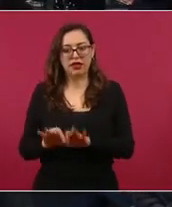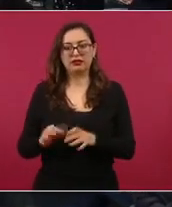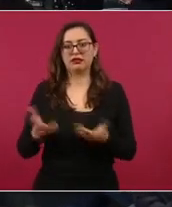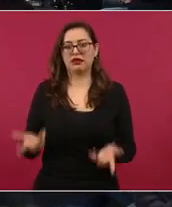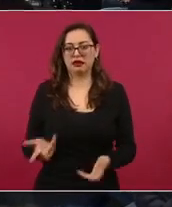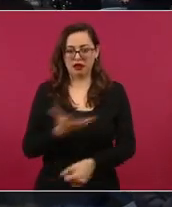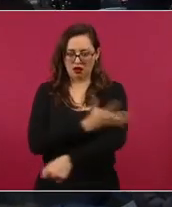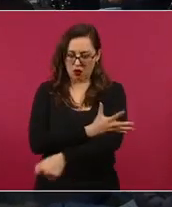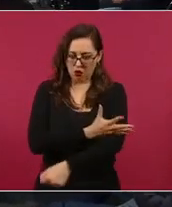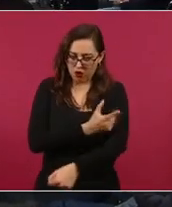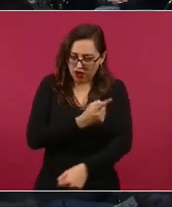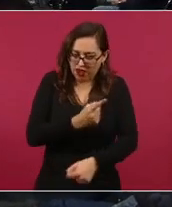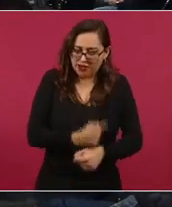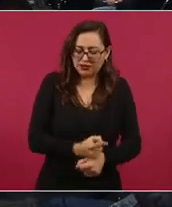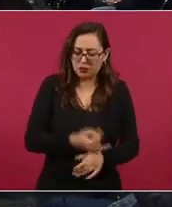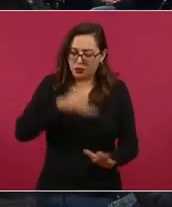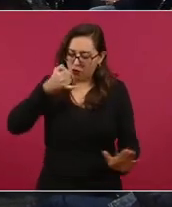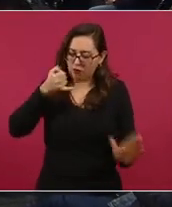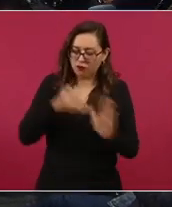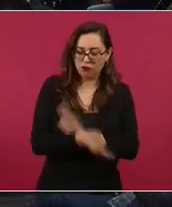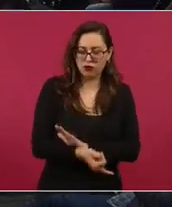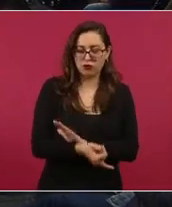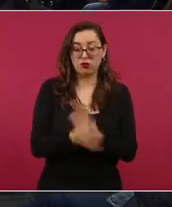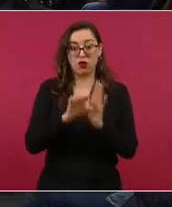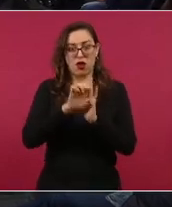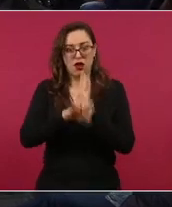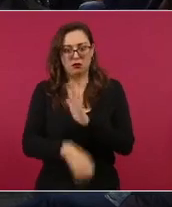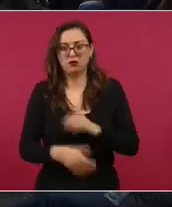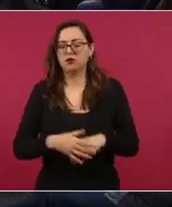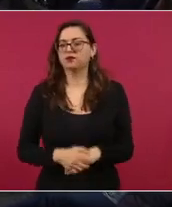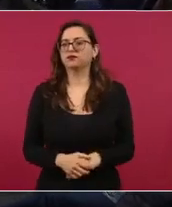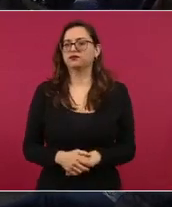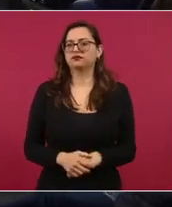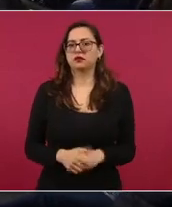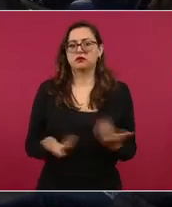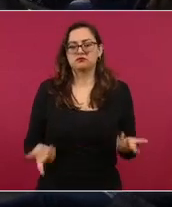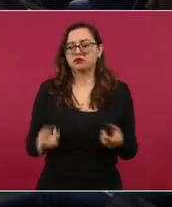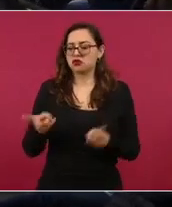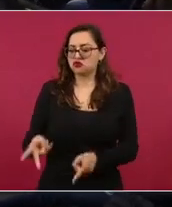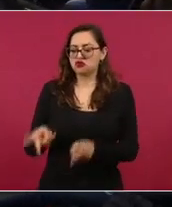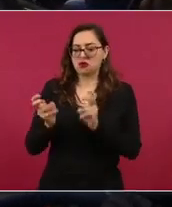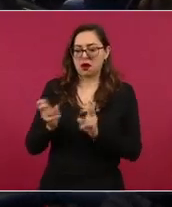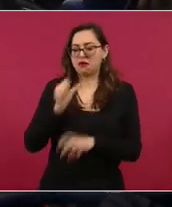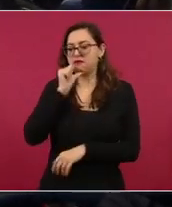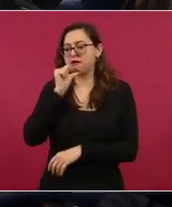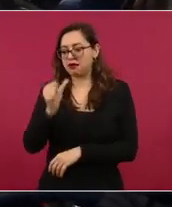robar, y la honestidad es no robar y ser consecuente.